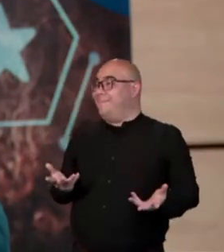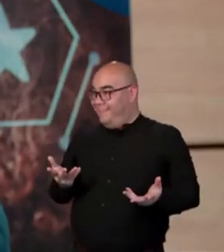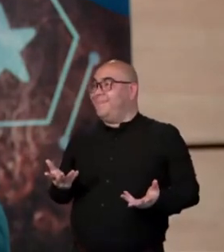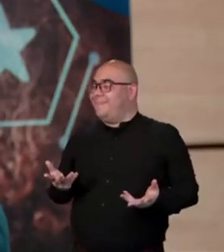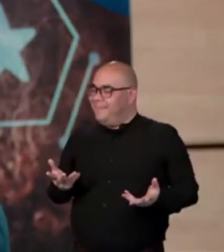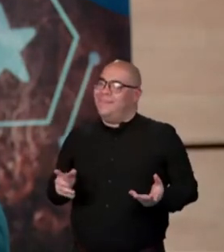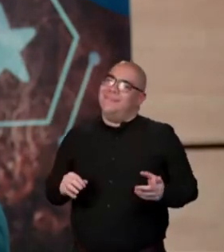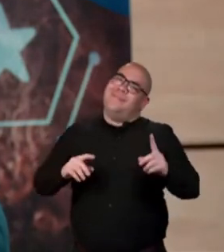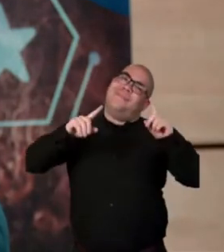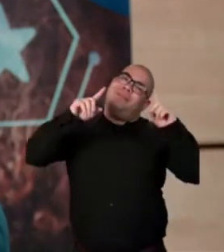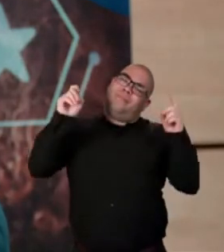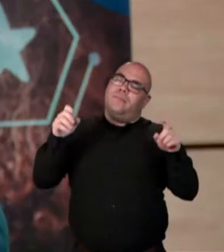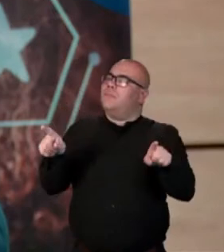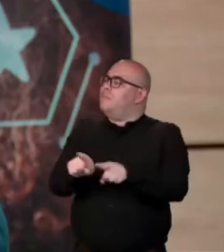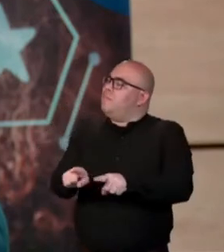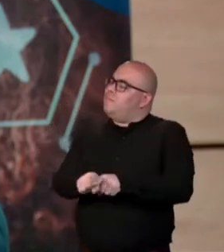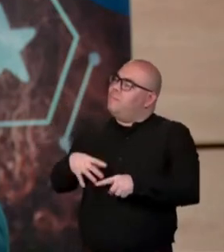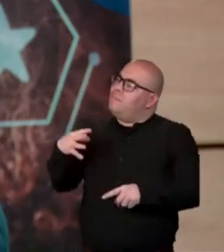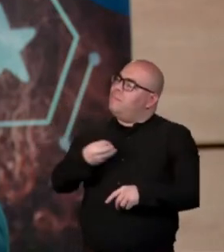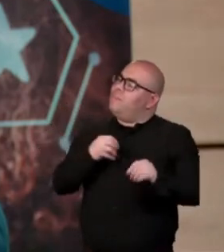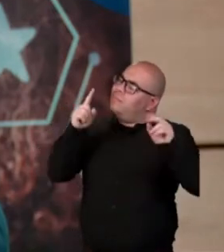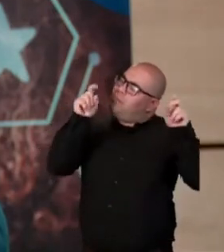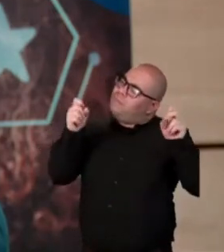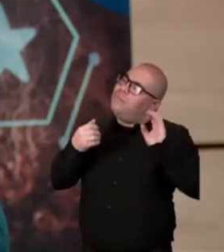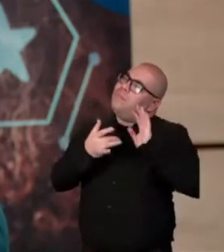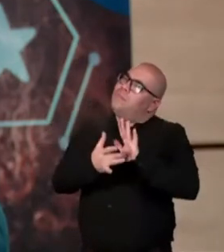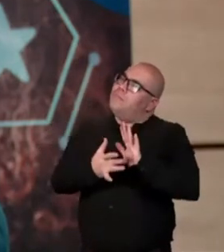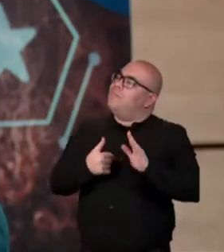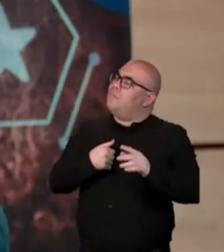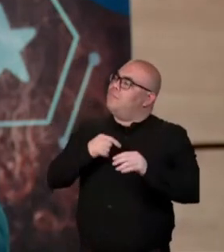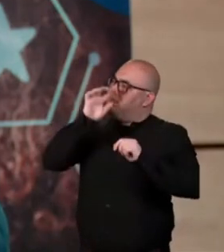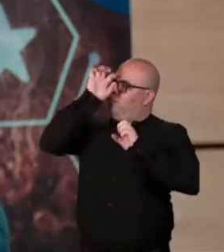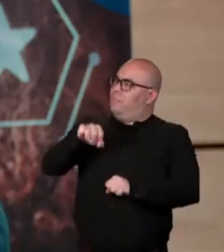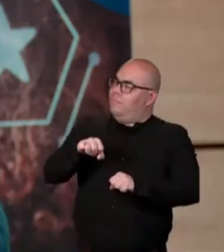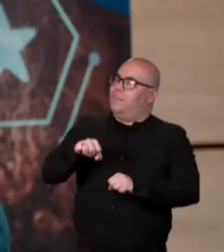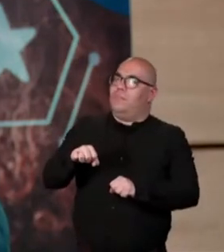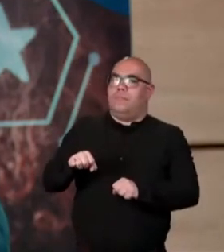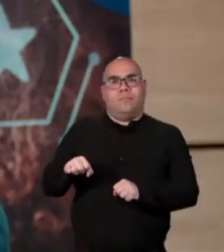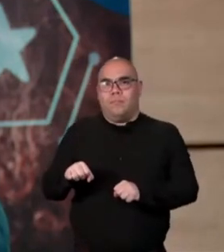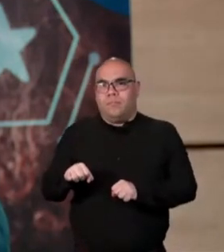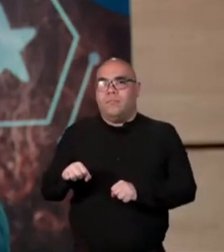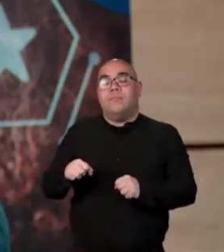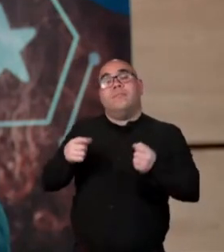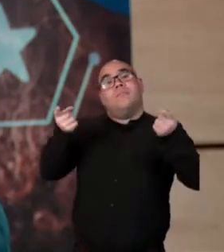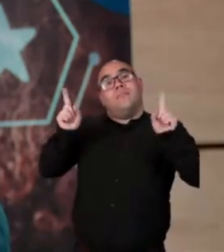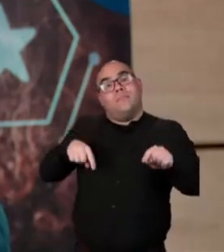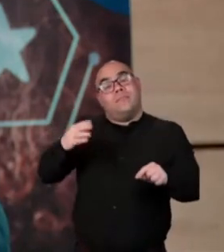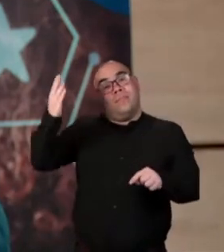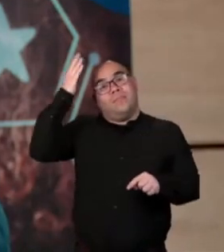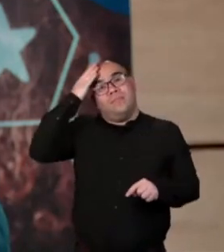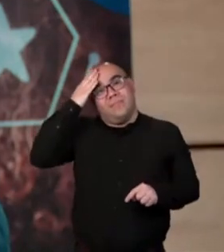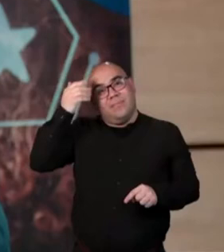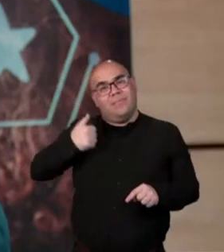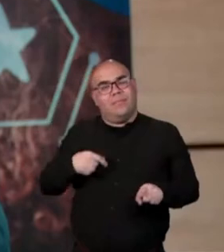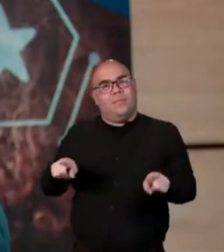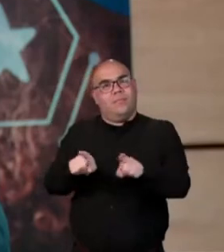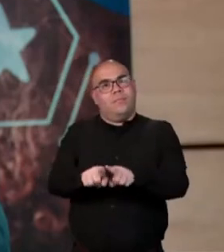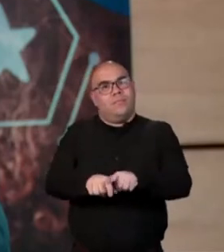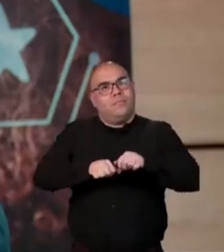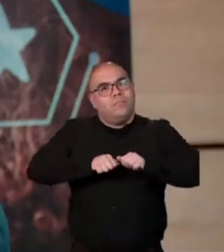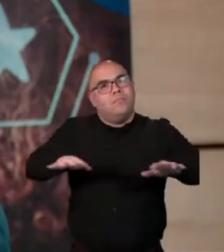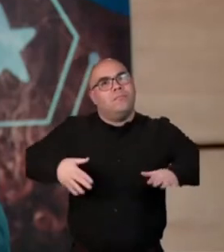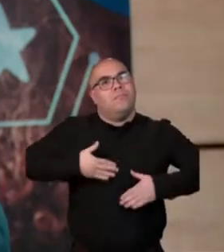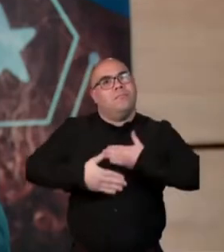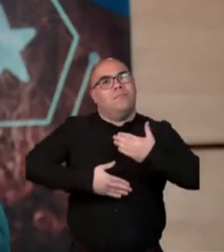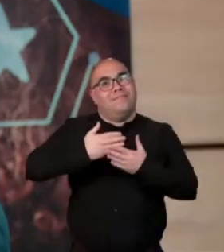pensar en acreditar nos por nuestras capacidades sino acreditar nos por qué desplegamos un proceso académico que